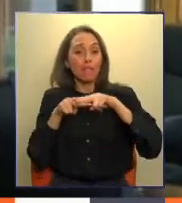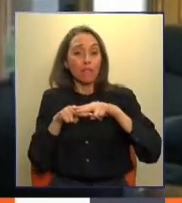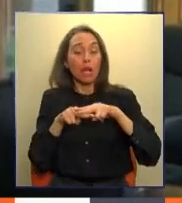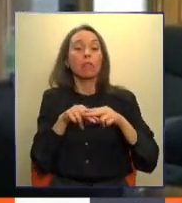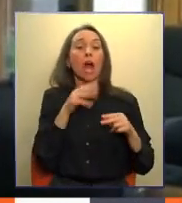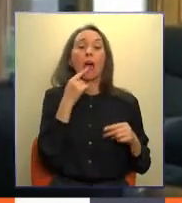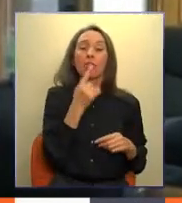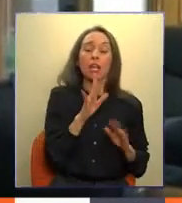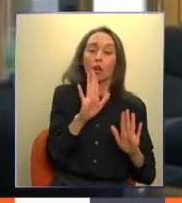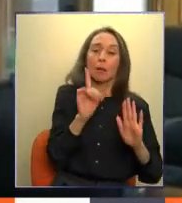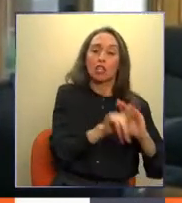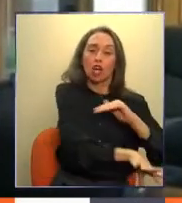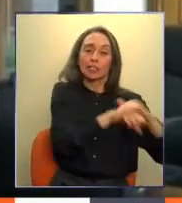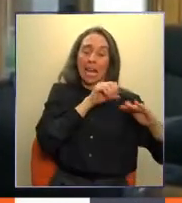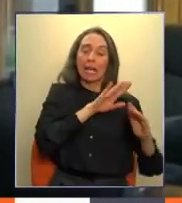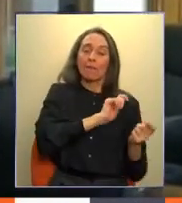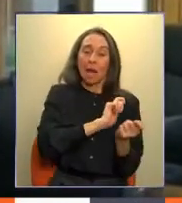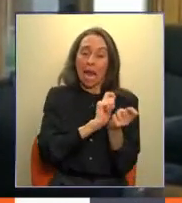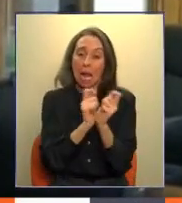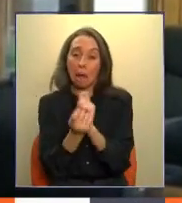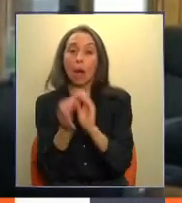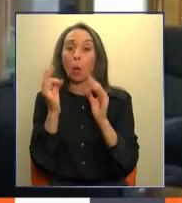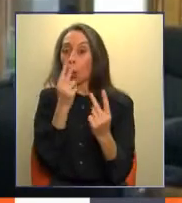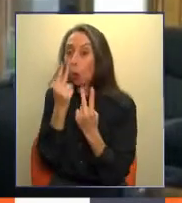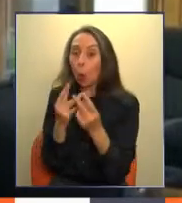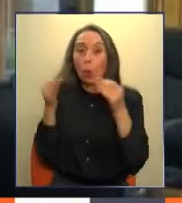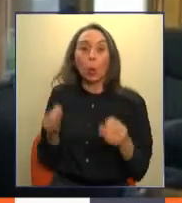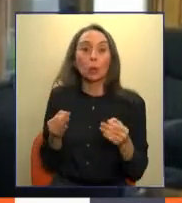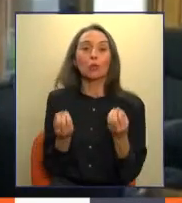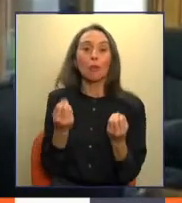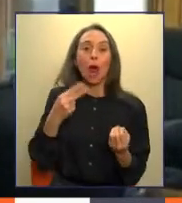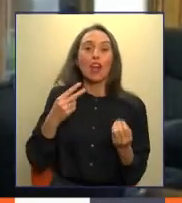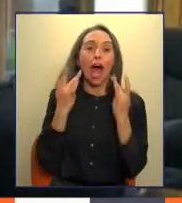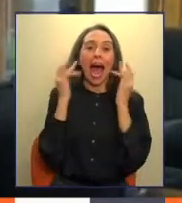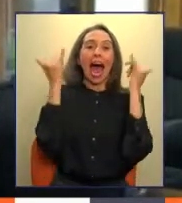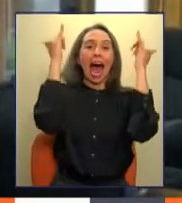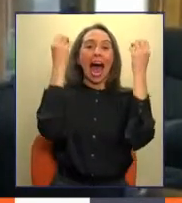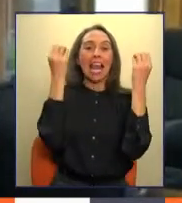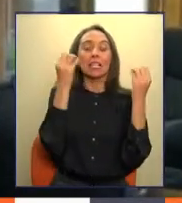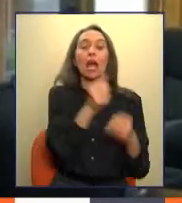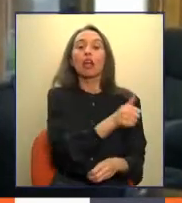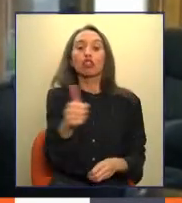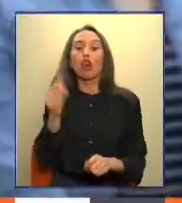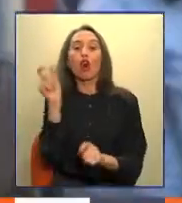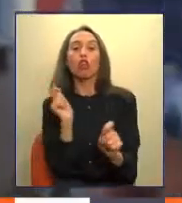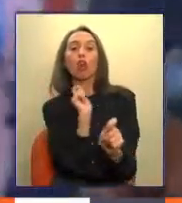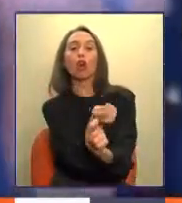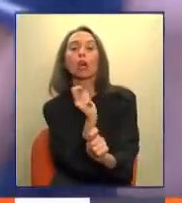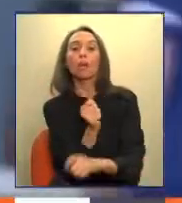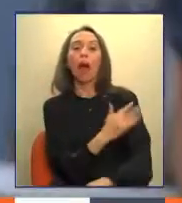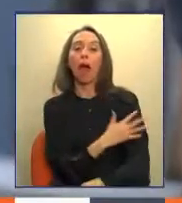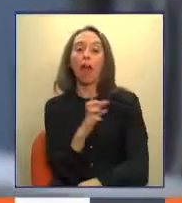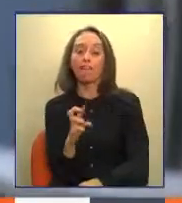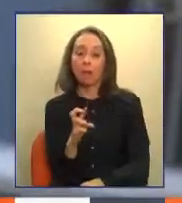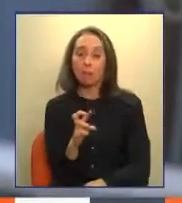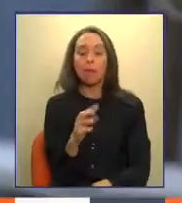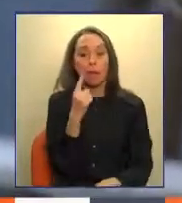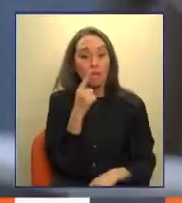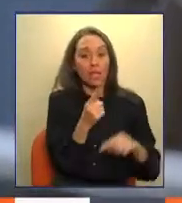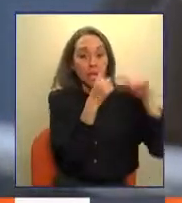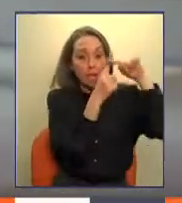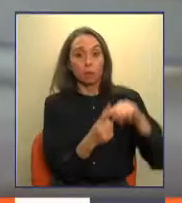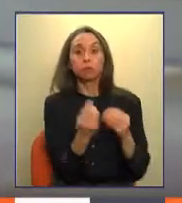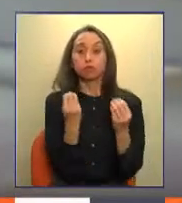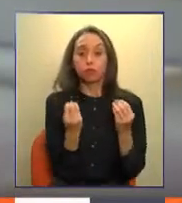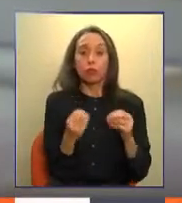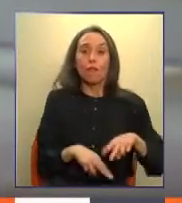está ocurriendo ahora y eso lo vemos con gran alegría porque eso es una buena noticia para todos nuestros cotizantes del sistema números azules para los fondos en